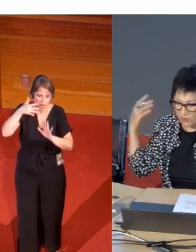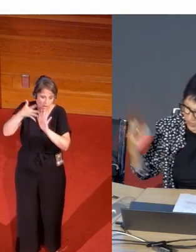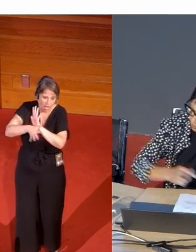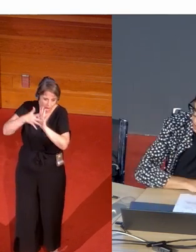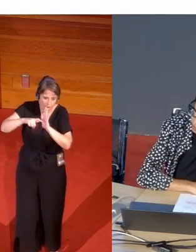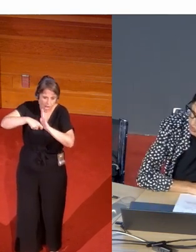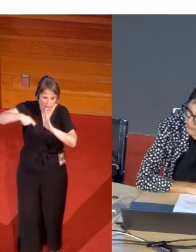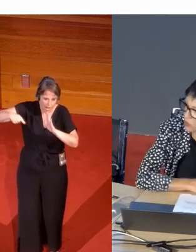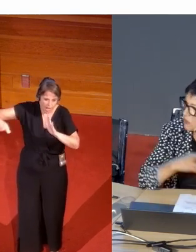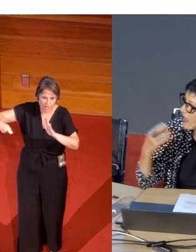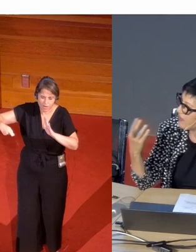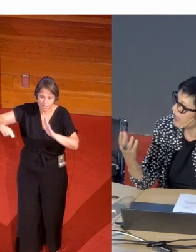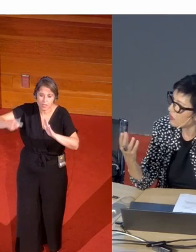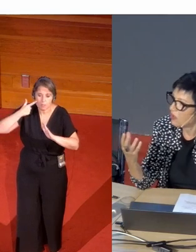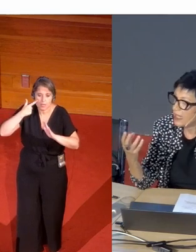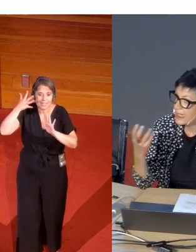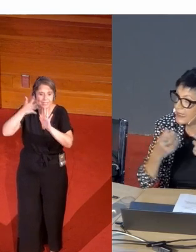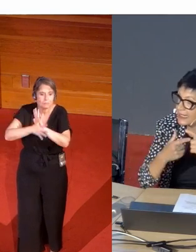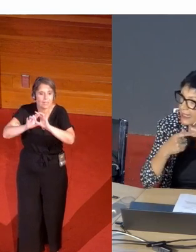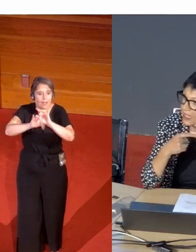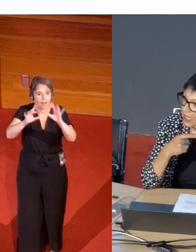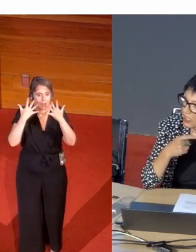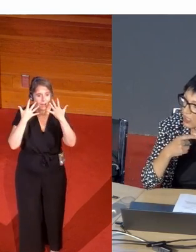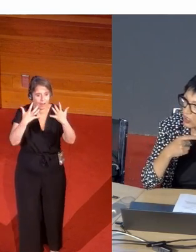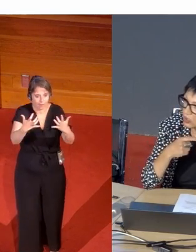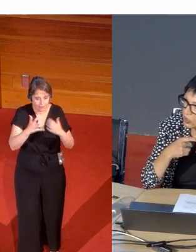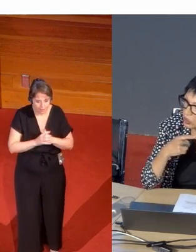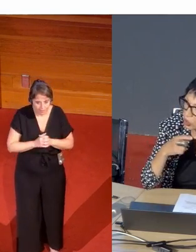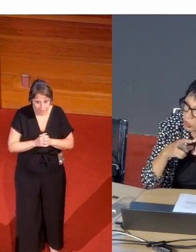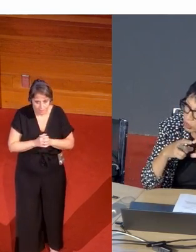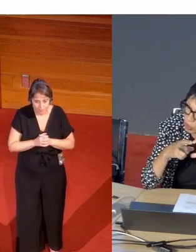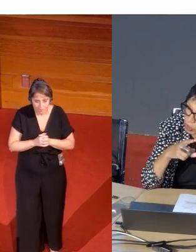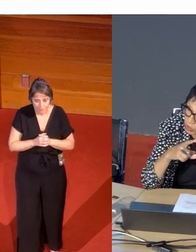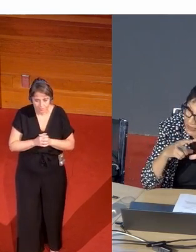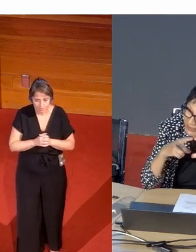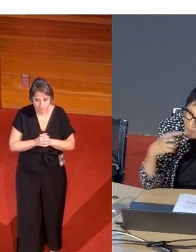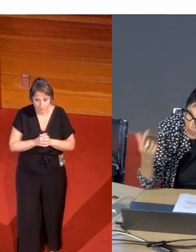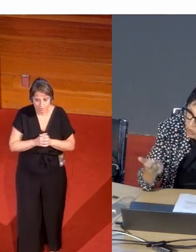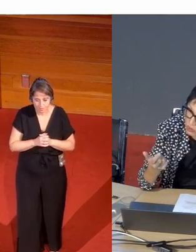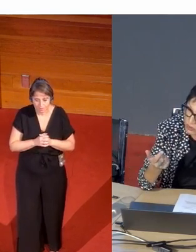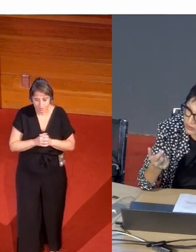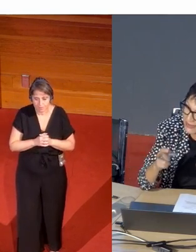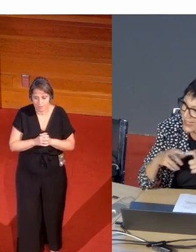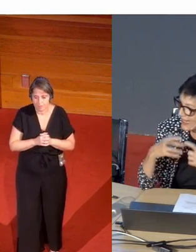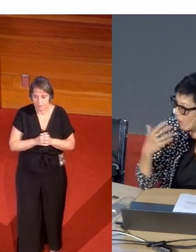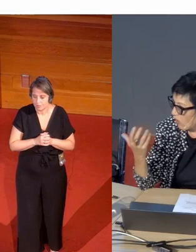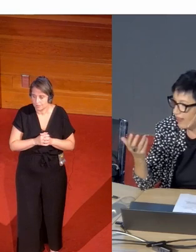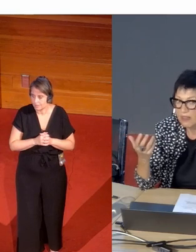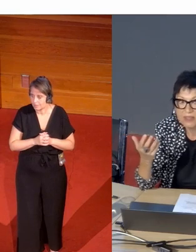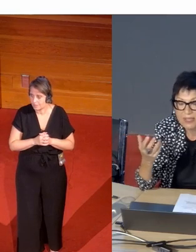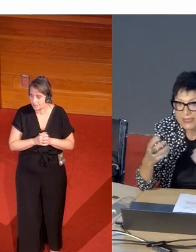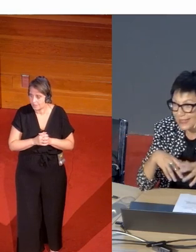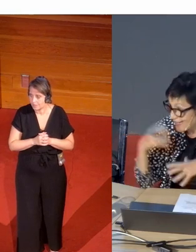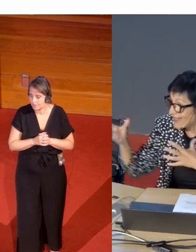me he cascado aquí todos estos gráficos es para decir algo Y es que debajo de ese